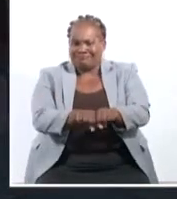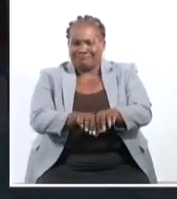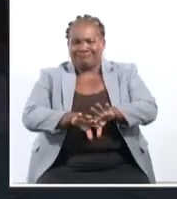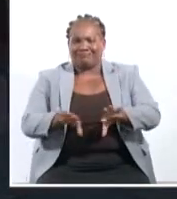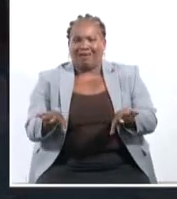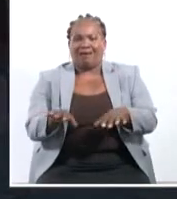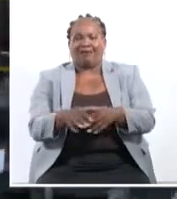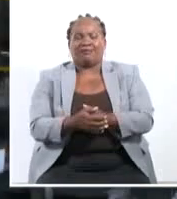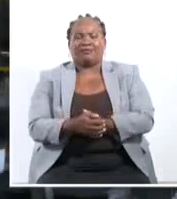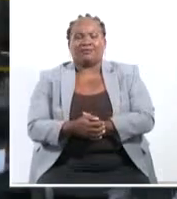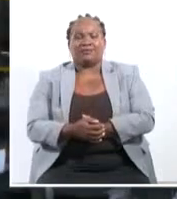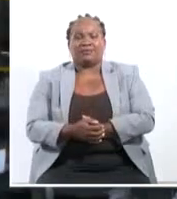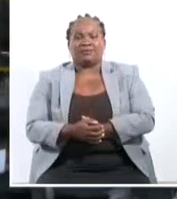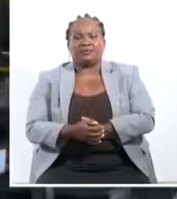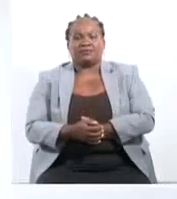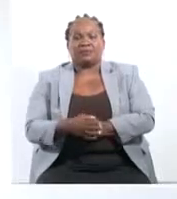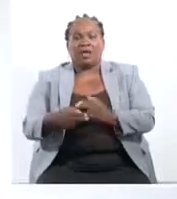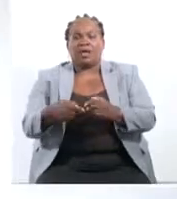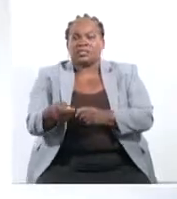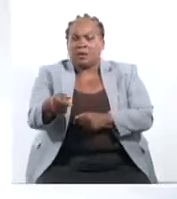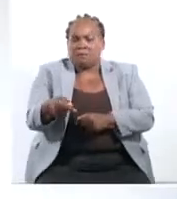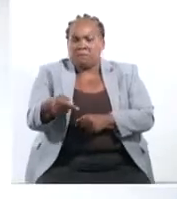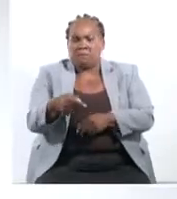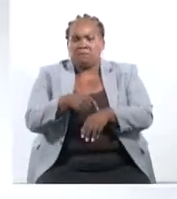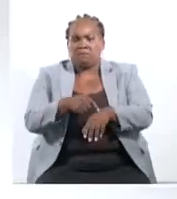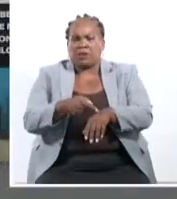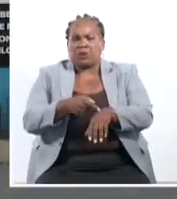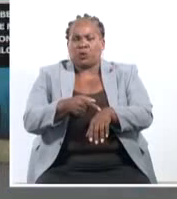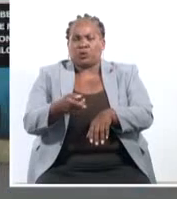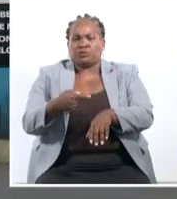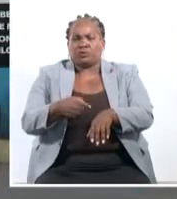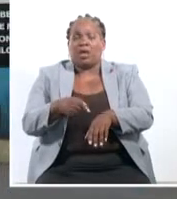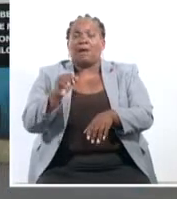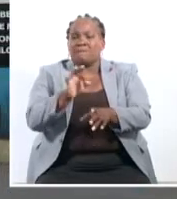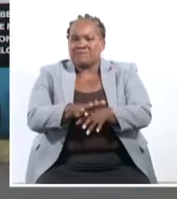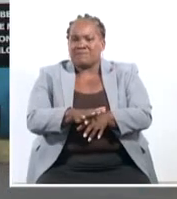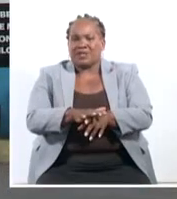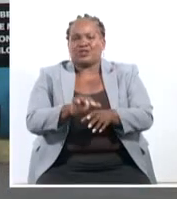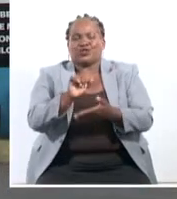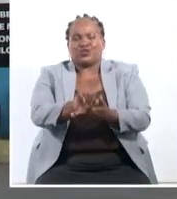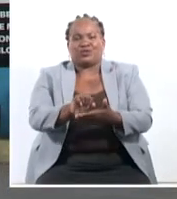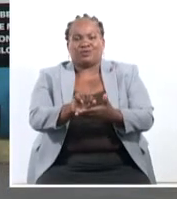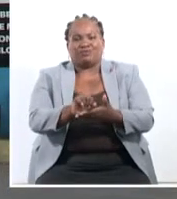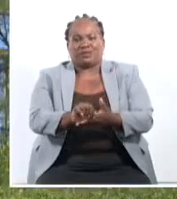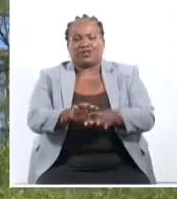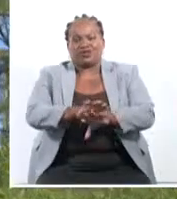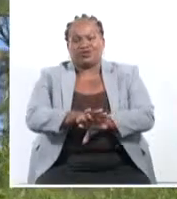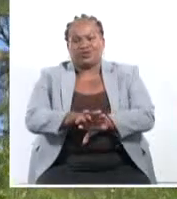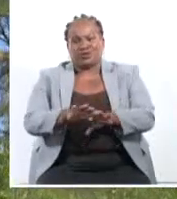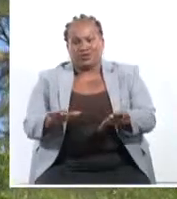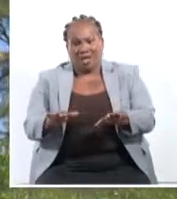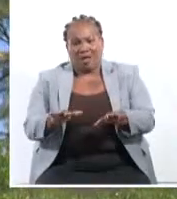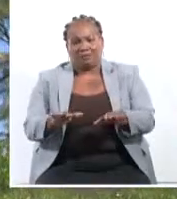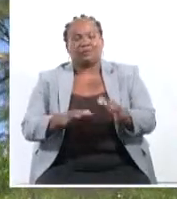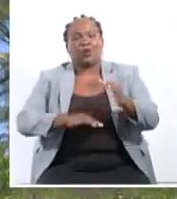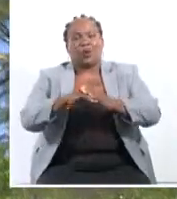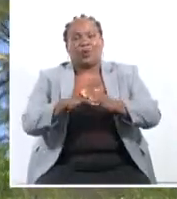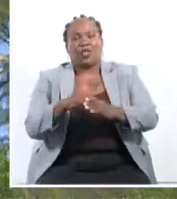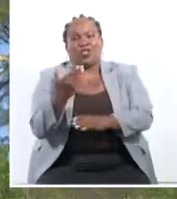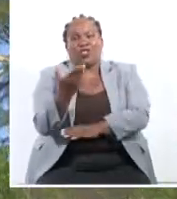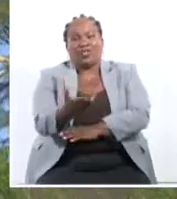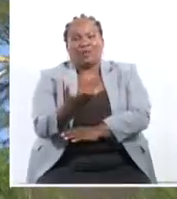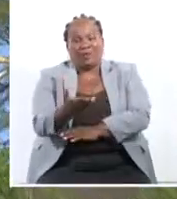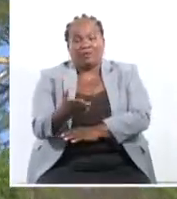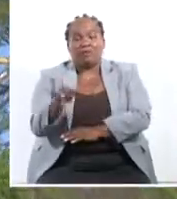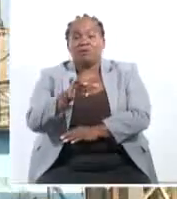se encuentra, ya hace unos minutos que ya entró en servicio y está participando ya en el cubrimiento de la demanda del sistema. Y estamos